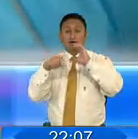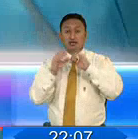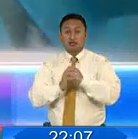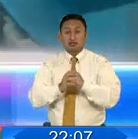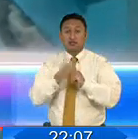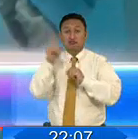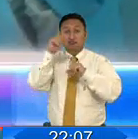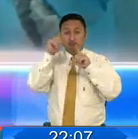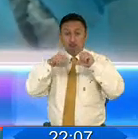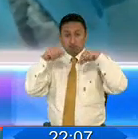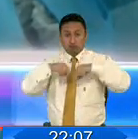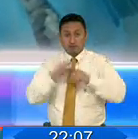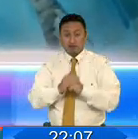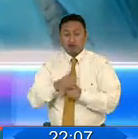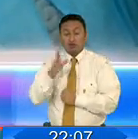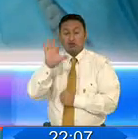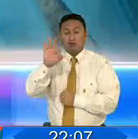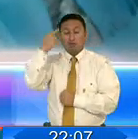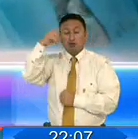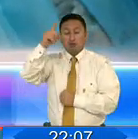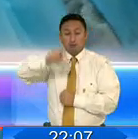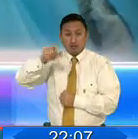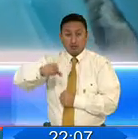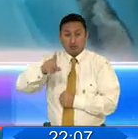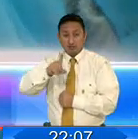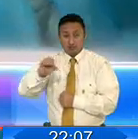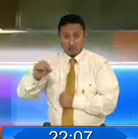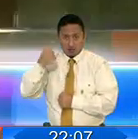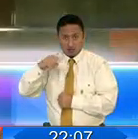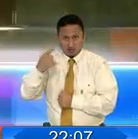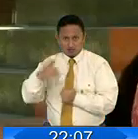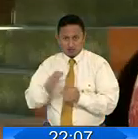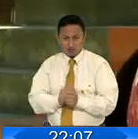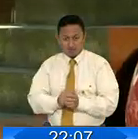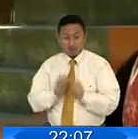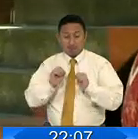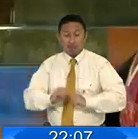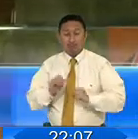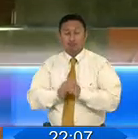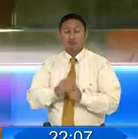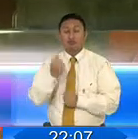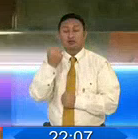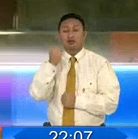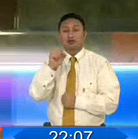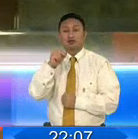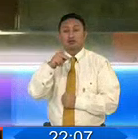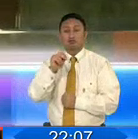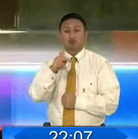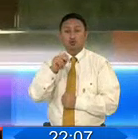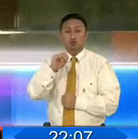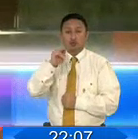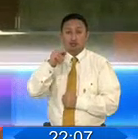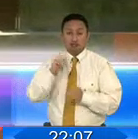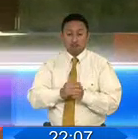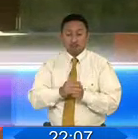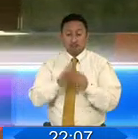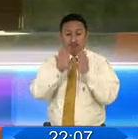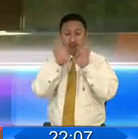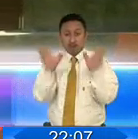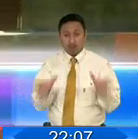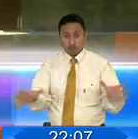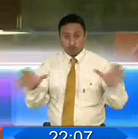campaña de inmunizar a 9 millones de personas en 100 días. Con Sputnik y estamos abriendo el abanico de vacunación.